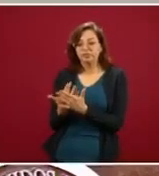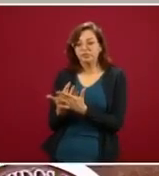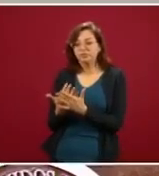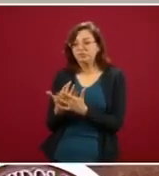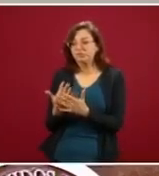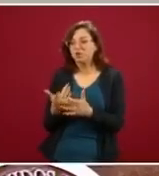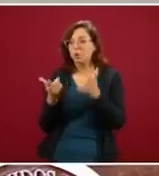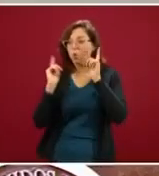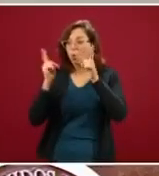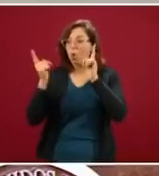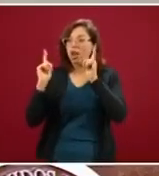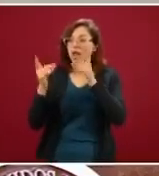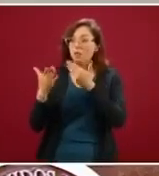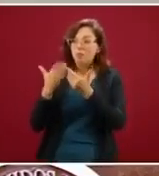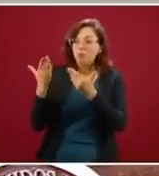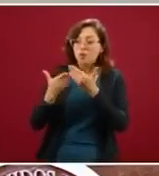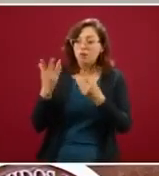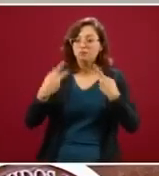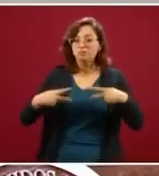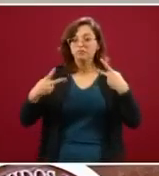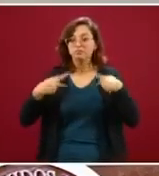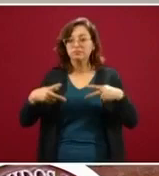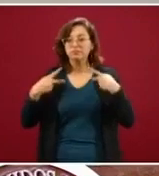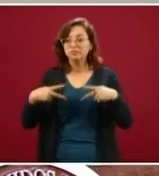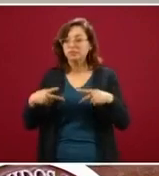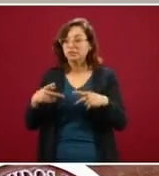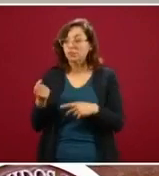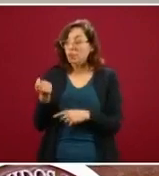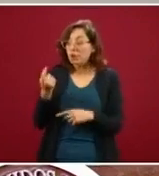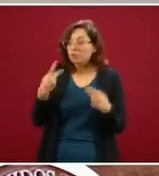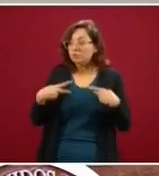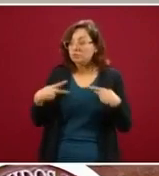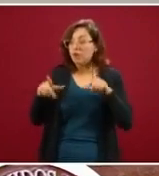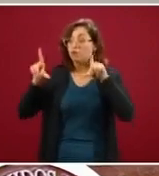que no lo llenáramos y esa era la foto.